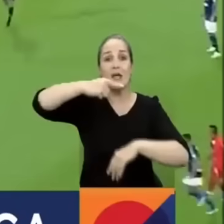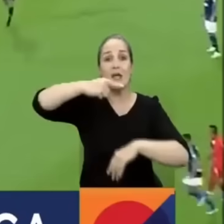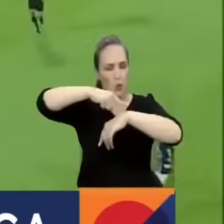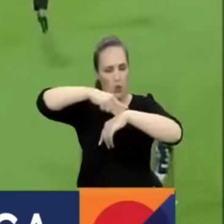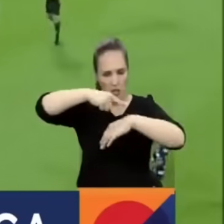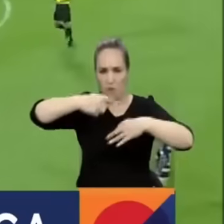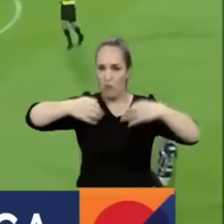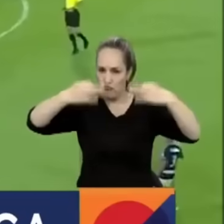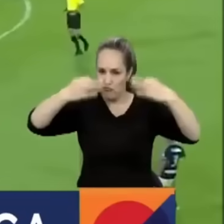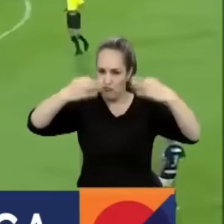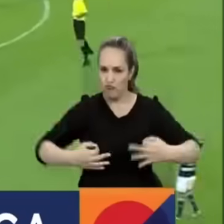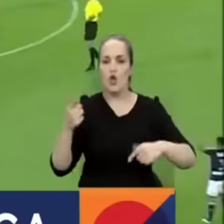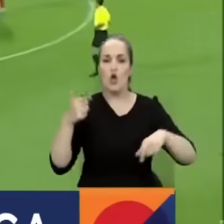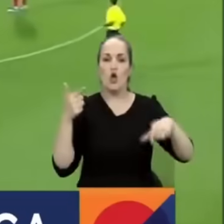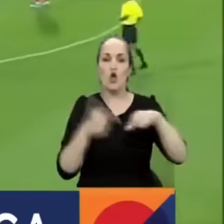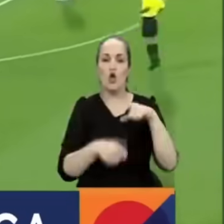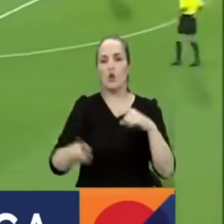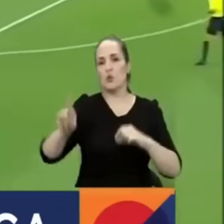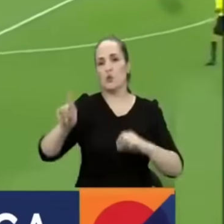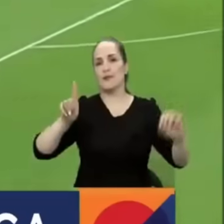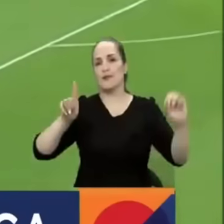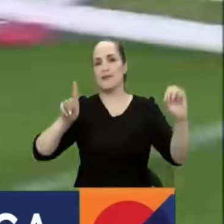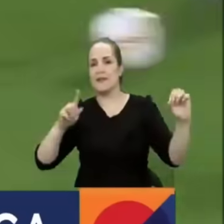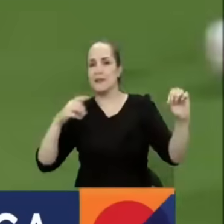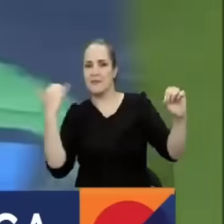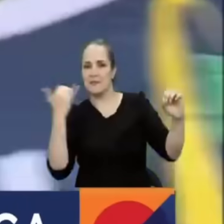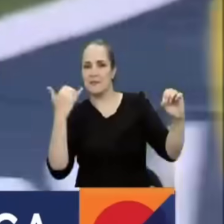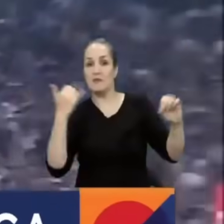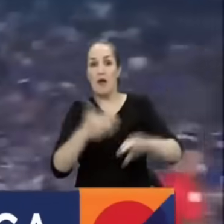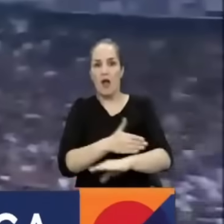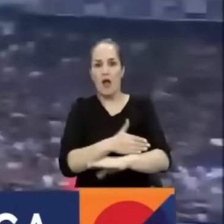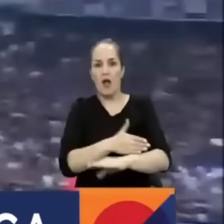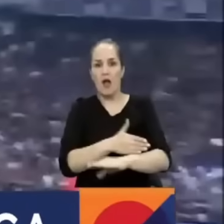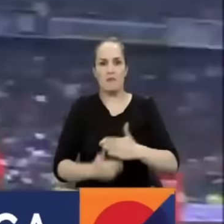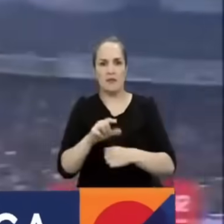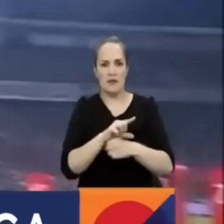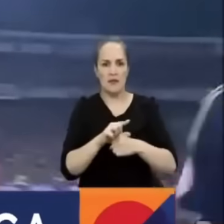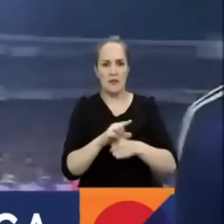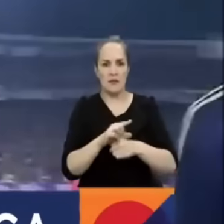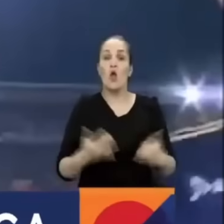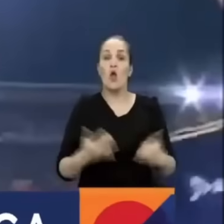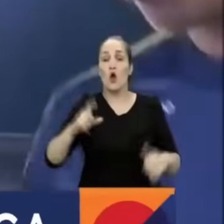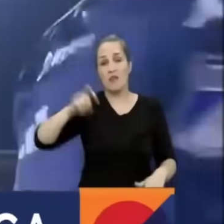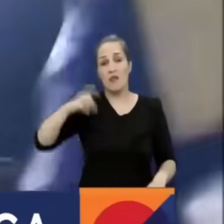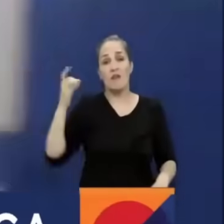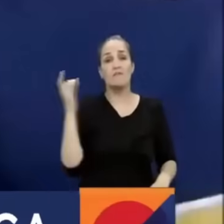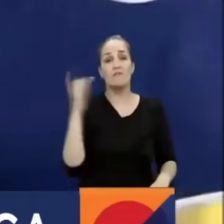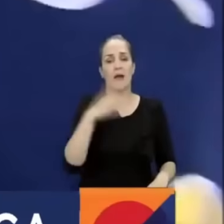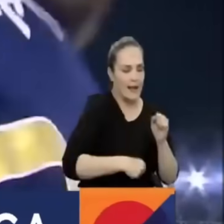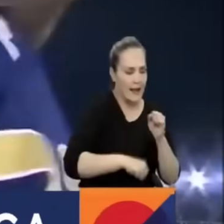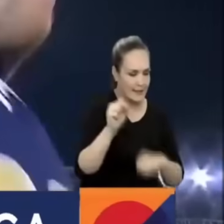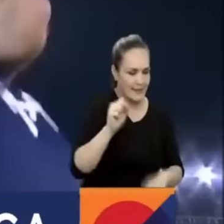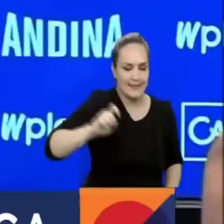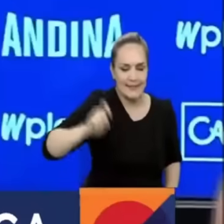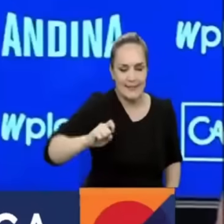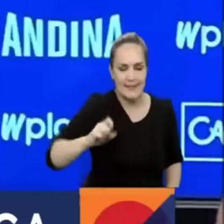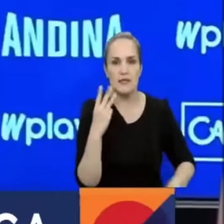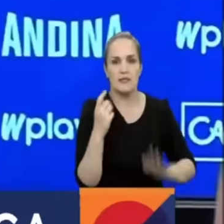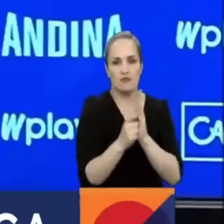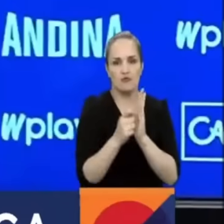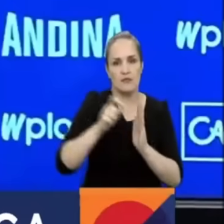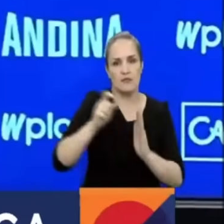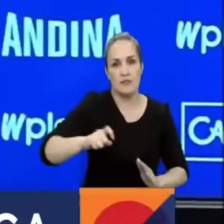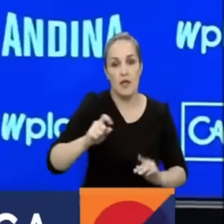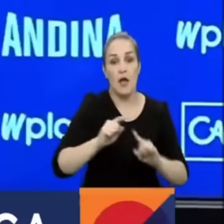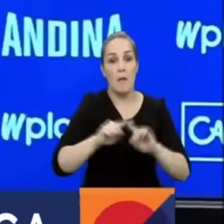de la ventaja definitiva para retomar la senda que mostró al principio de la liga. Hoy había que ganar el partido. Necesitamos los 3 puntos, pero